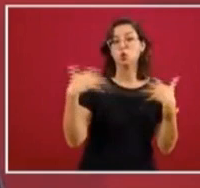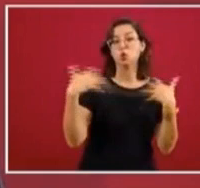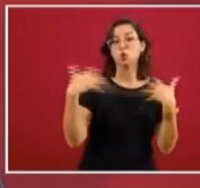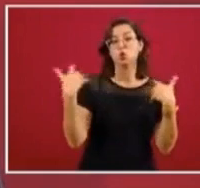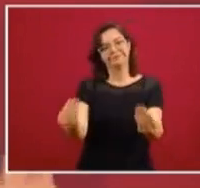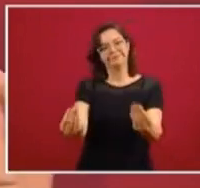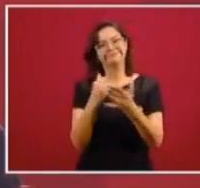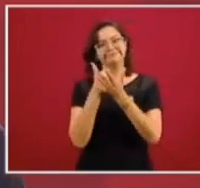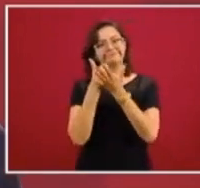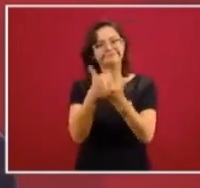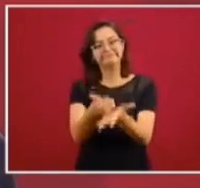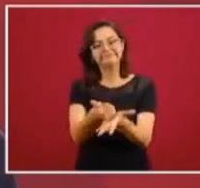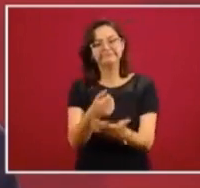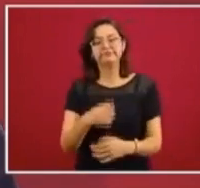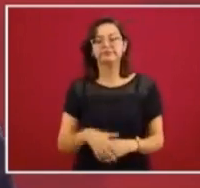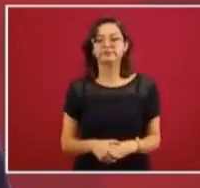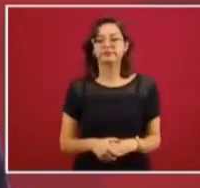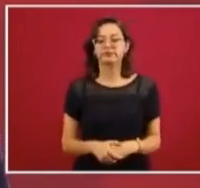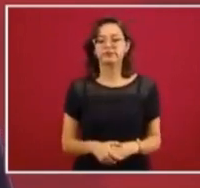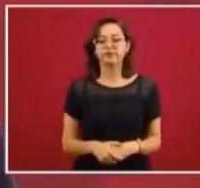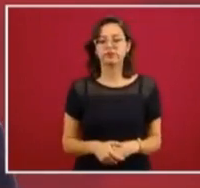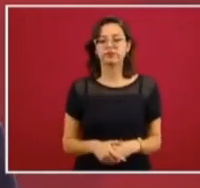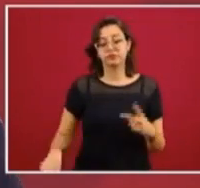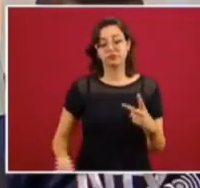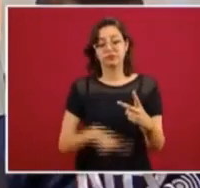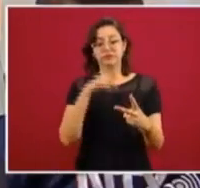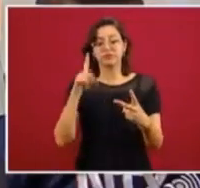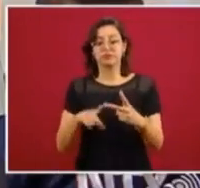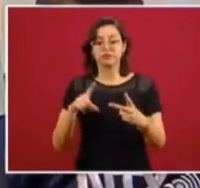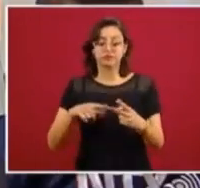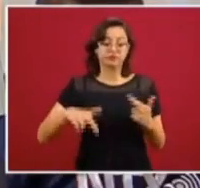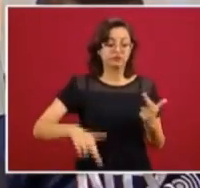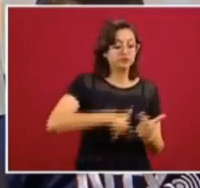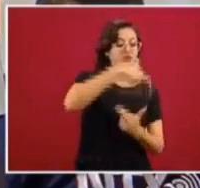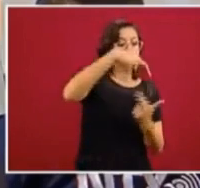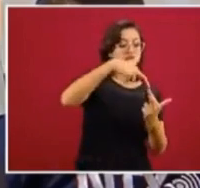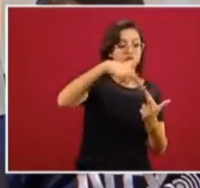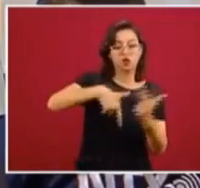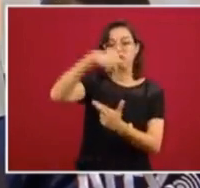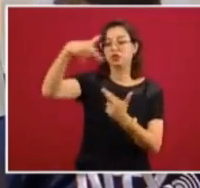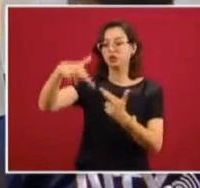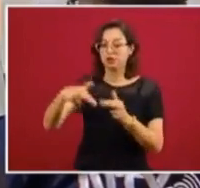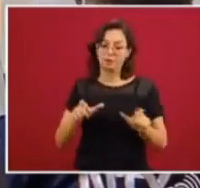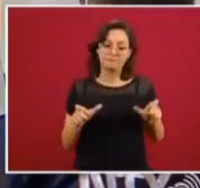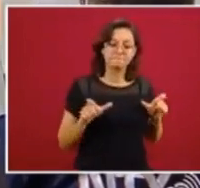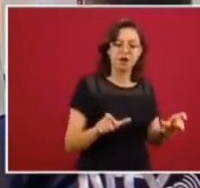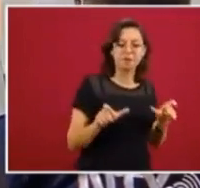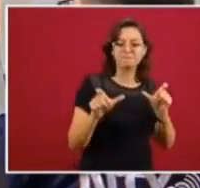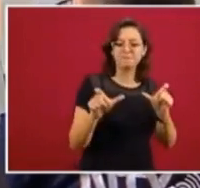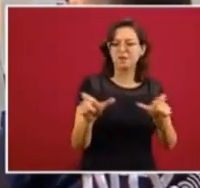importante. Sobre el tema de la segmentación, la lógica fundamental en salud pública